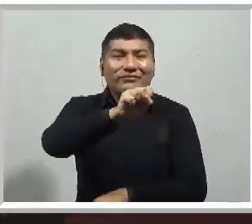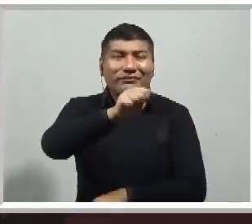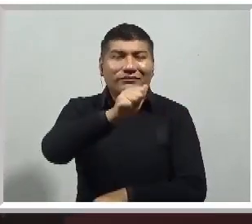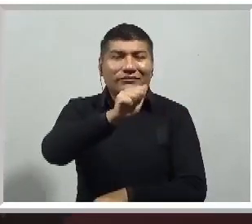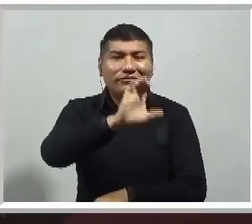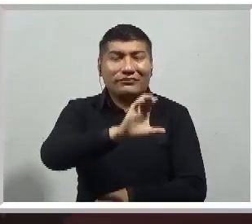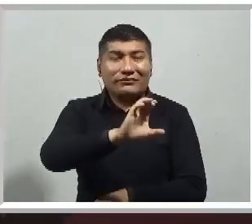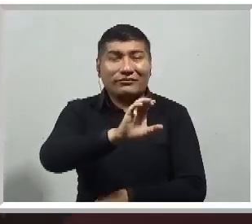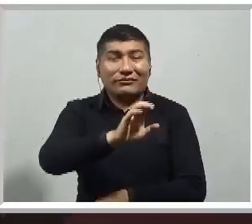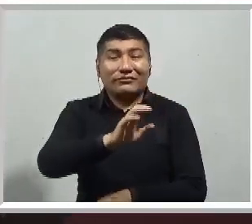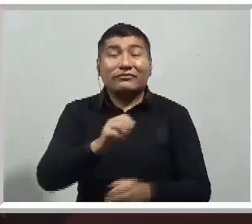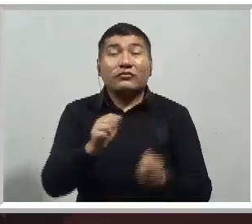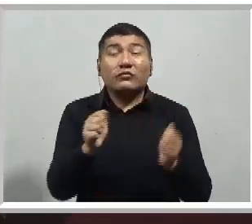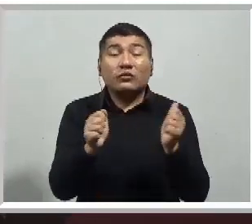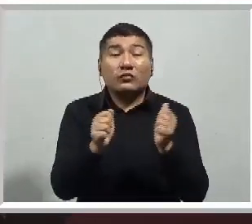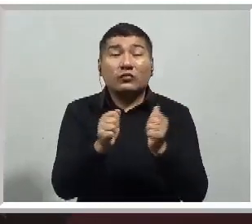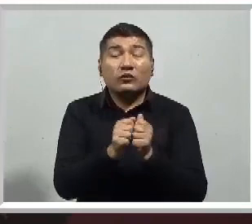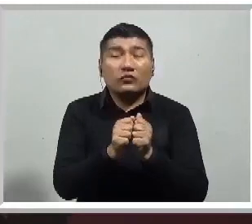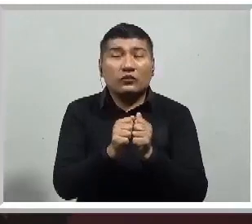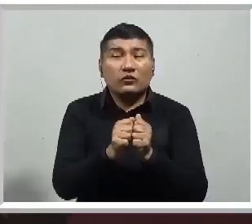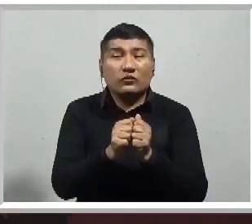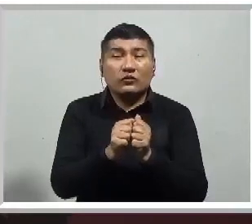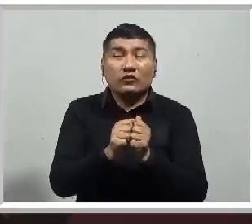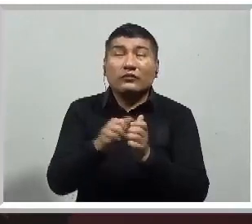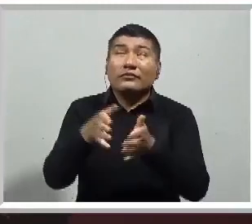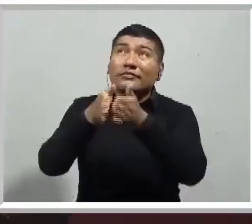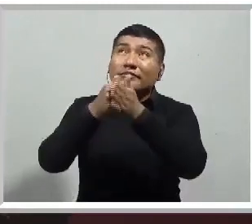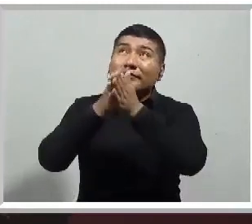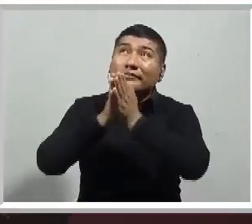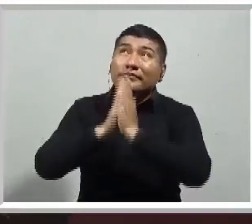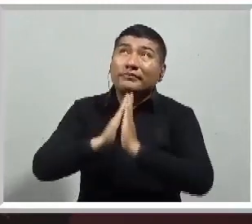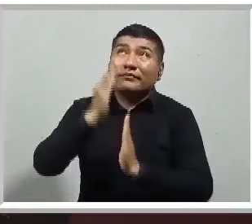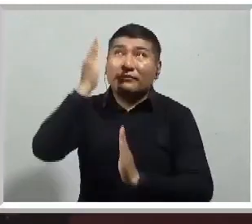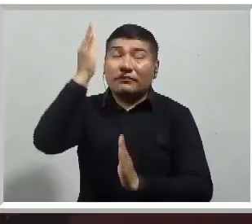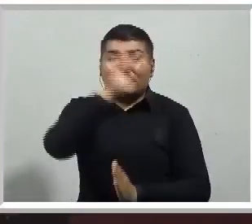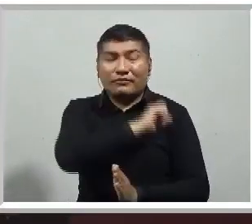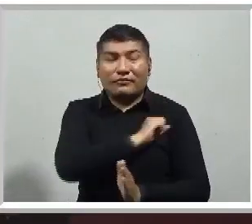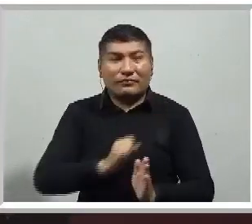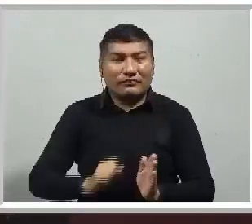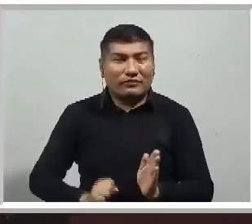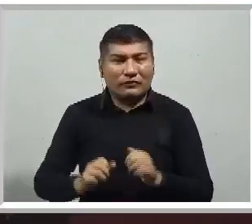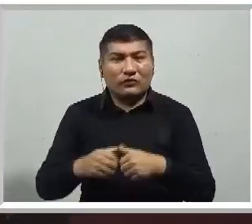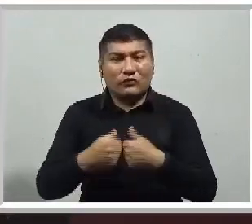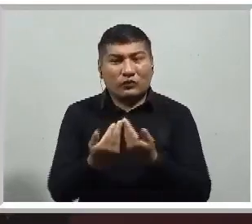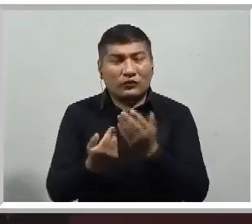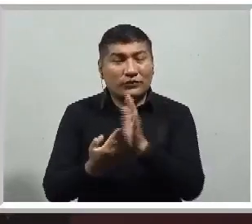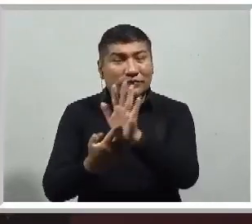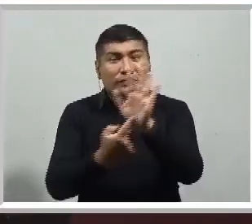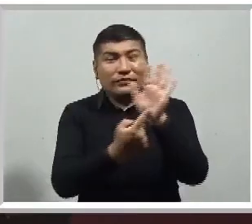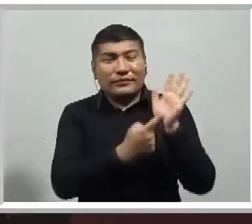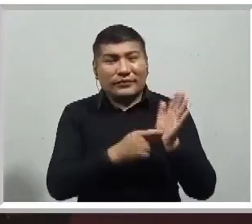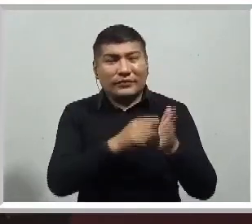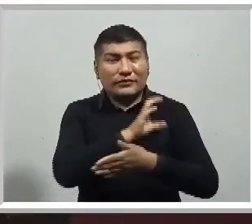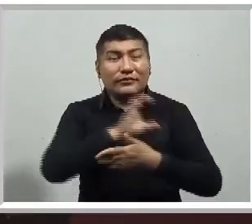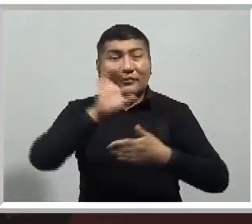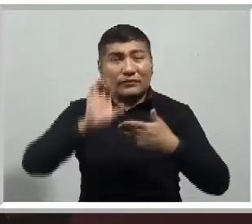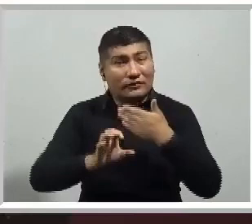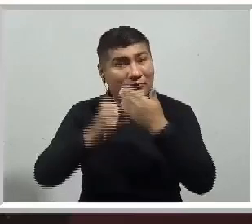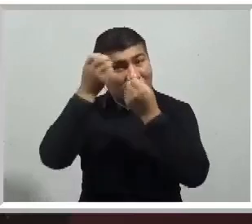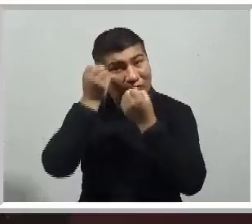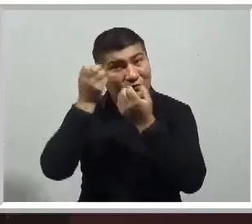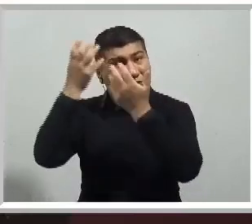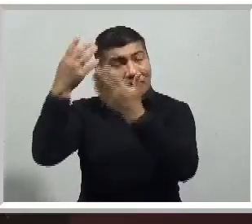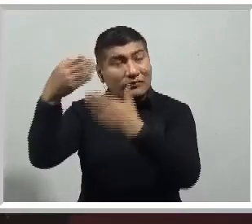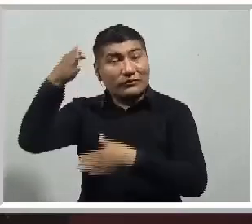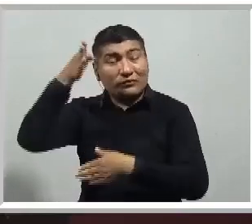según pedido del Señor, ofrece como señal de total obediencia a